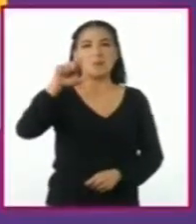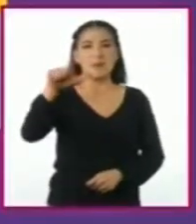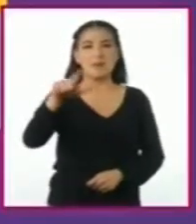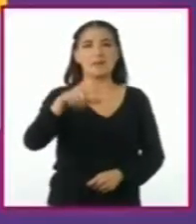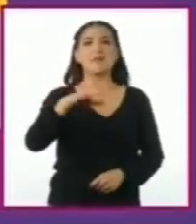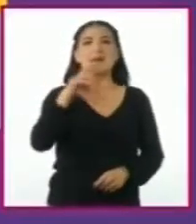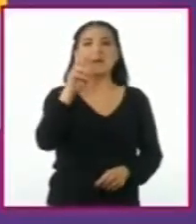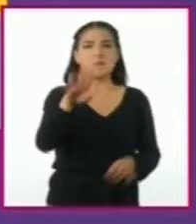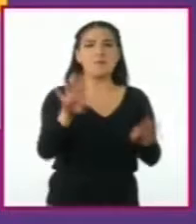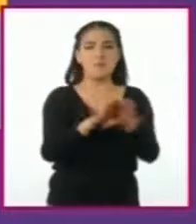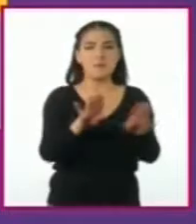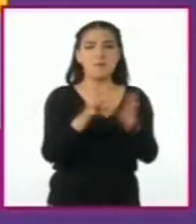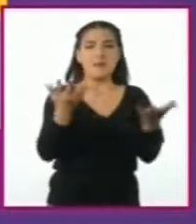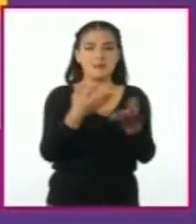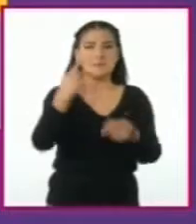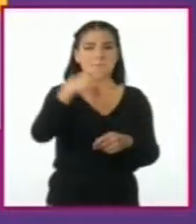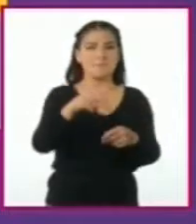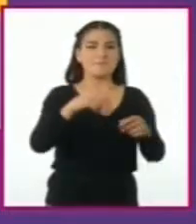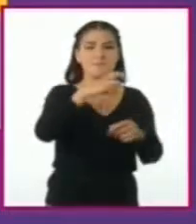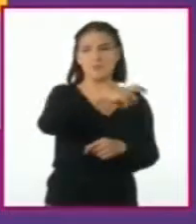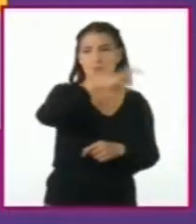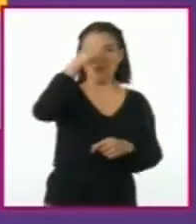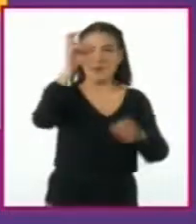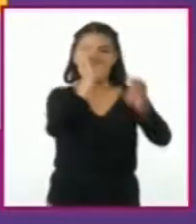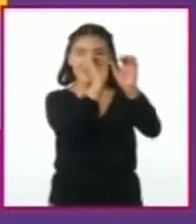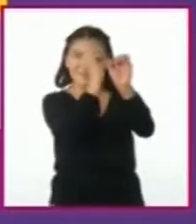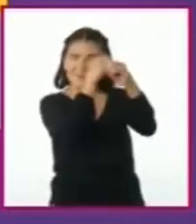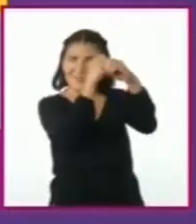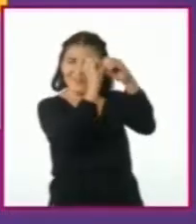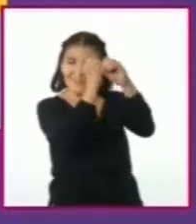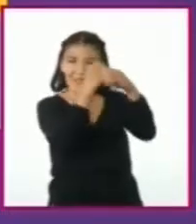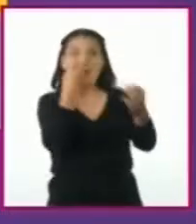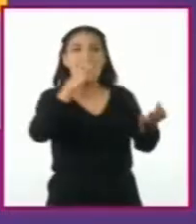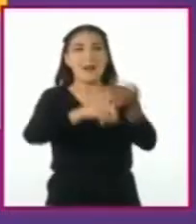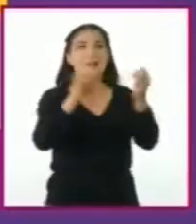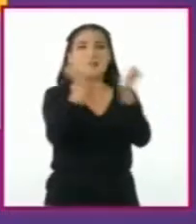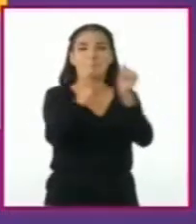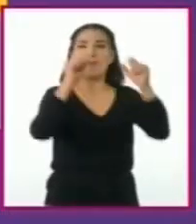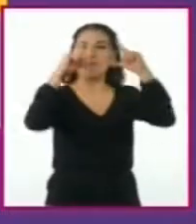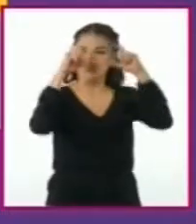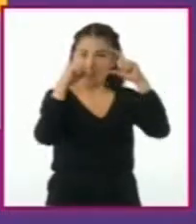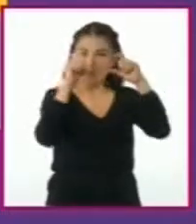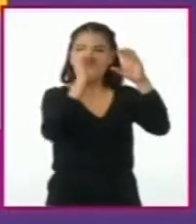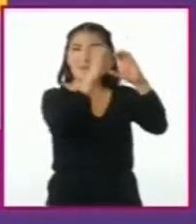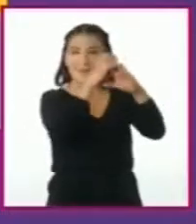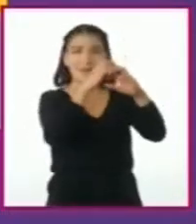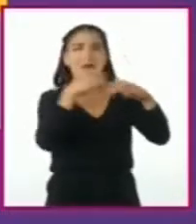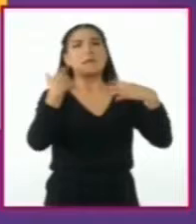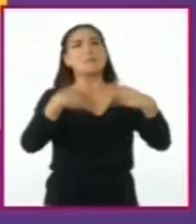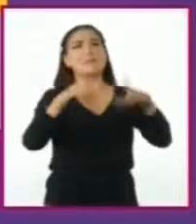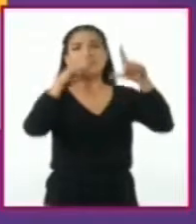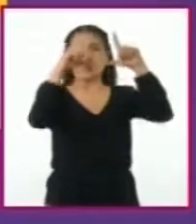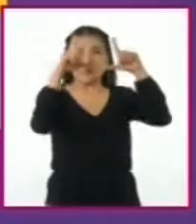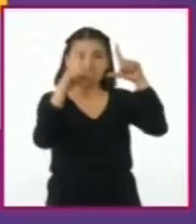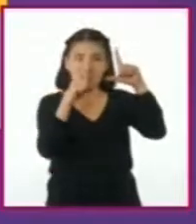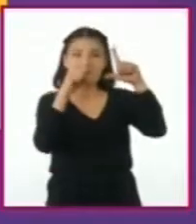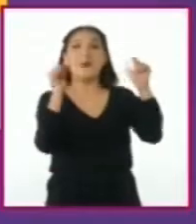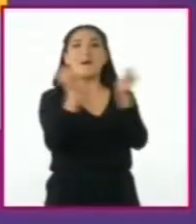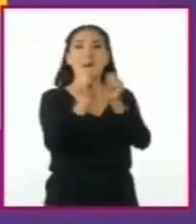la astronomía. Utilizando su telescopio y una cámara fotográfica, obtuvo una magnífica fotografía de la